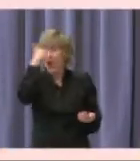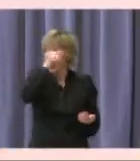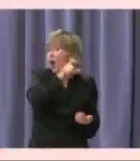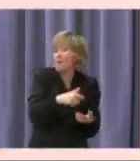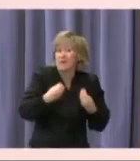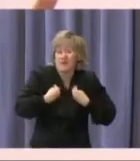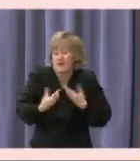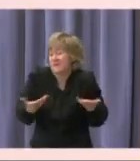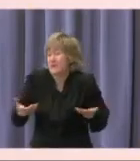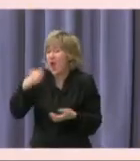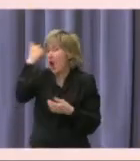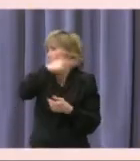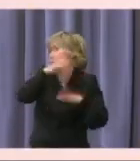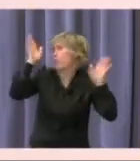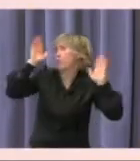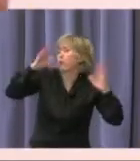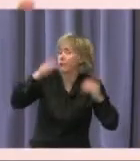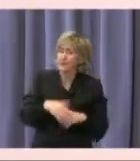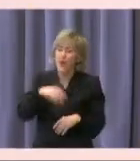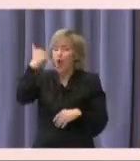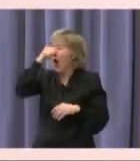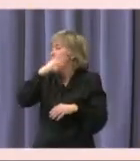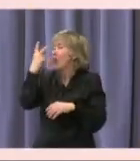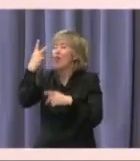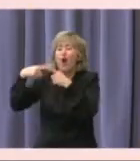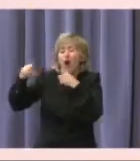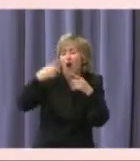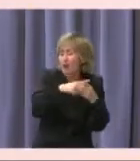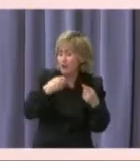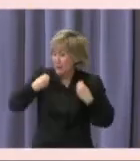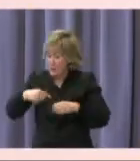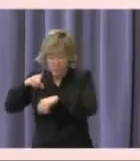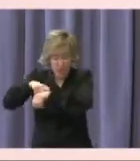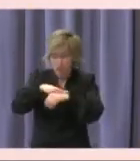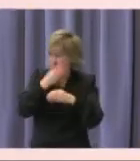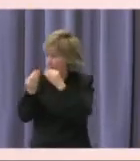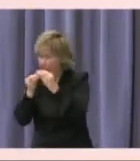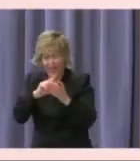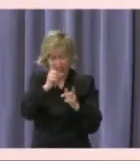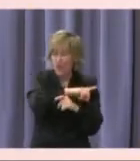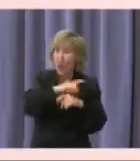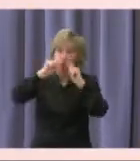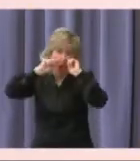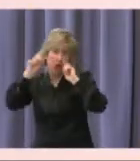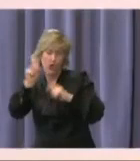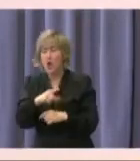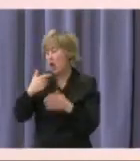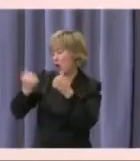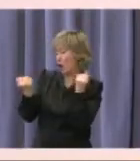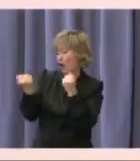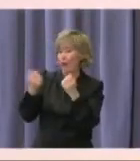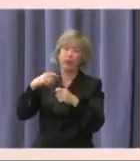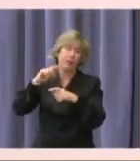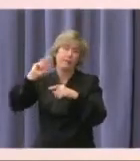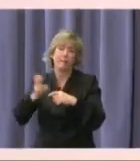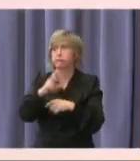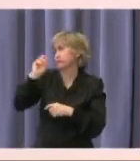de que todos los hombres son unos brutos, de que no son capaces de hacer dos cosas a la vez, de que no lloran, de que conducen mejor, de que el fútbol es cosa de hombres, etcétera,